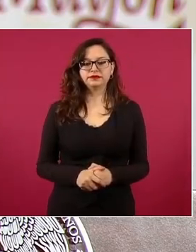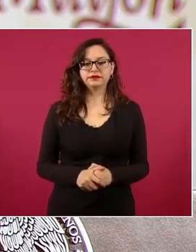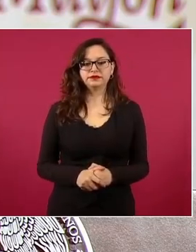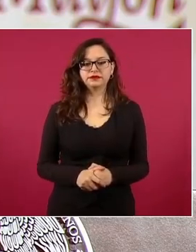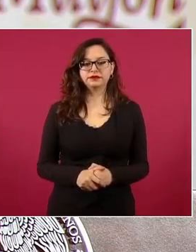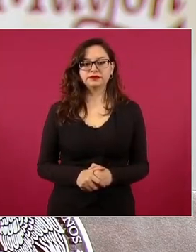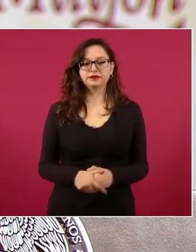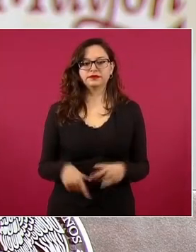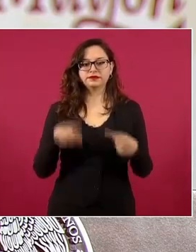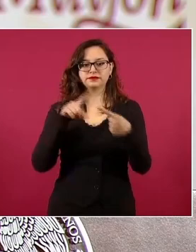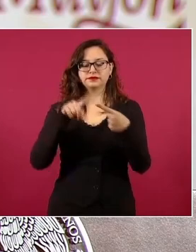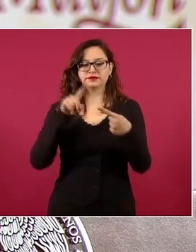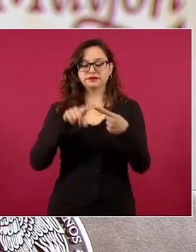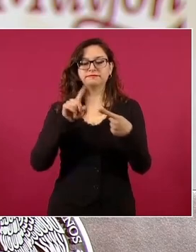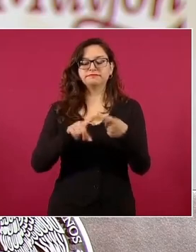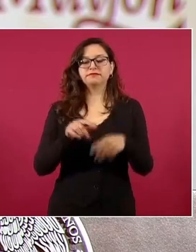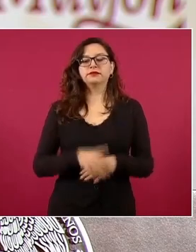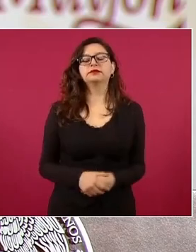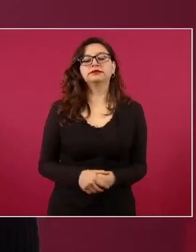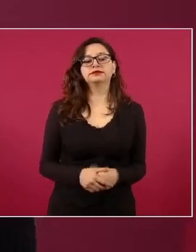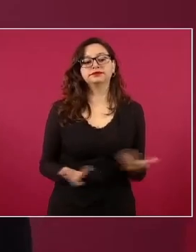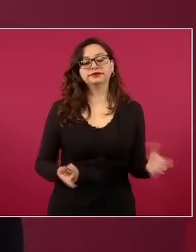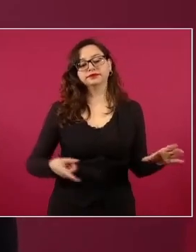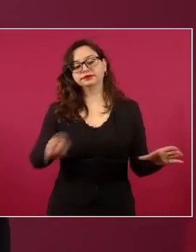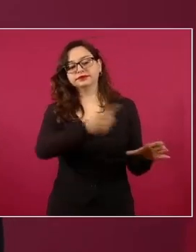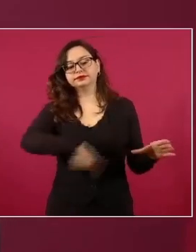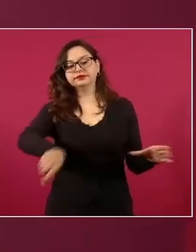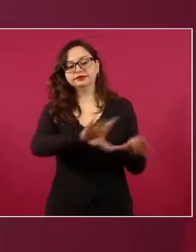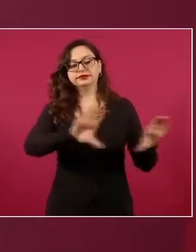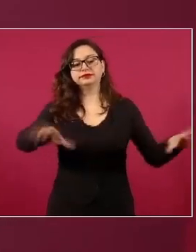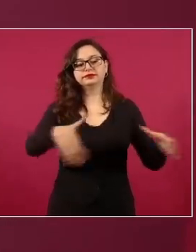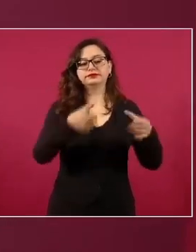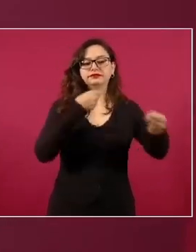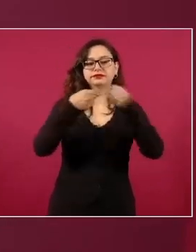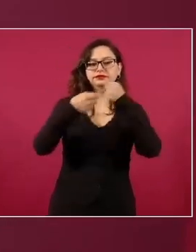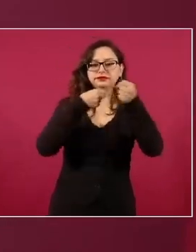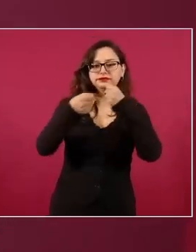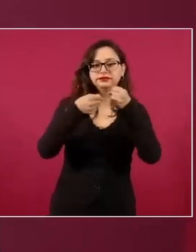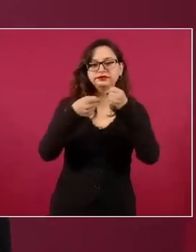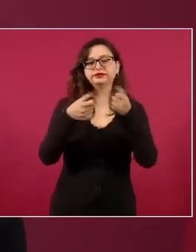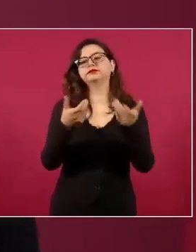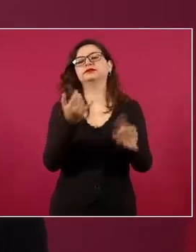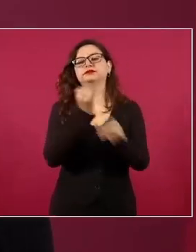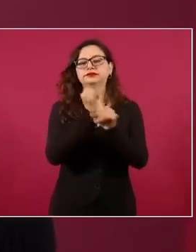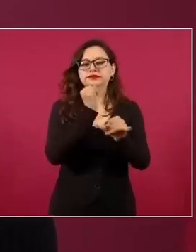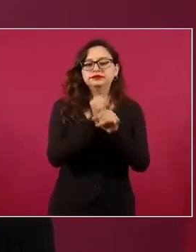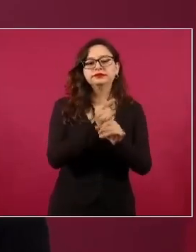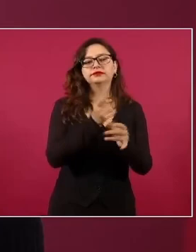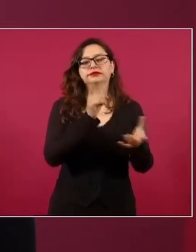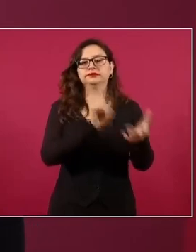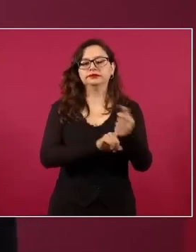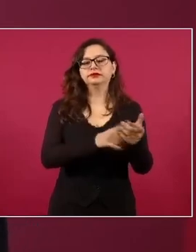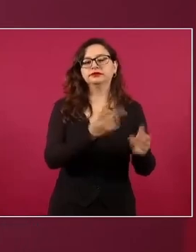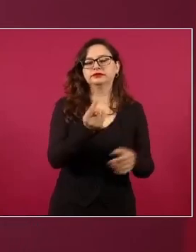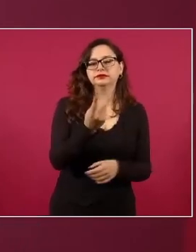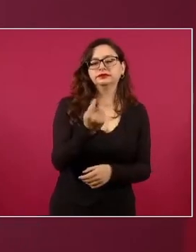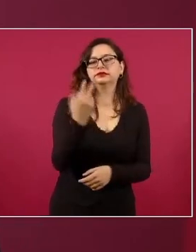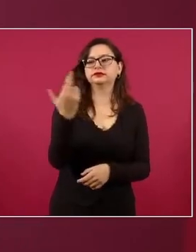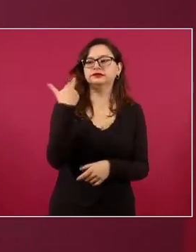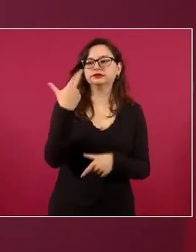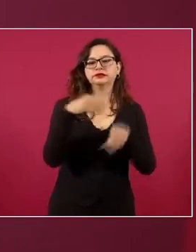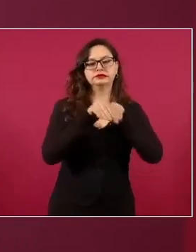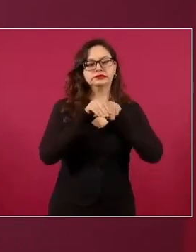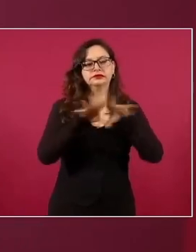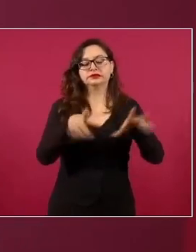a flor de piel. En los medios de comunicación conservadores y también en las redes sociales. El aeropuerto